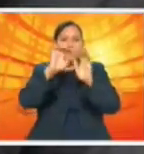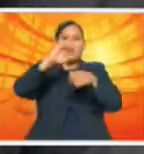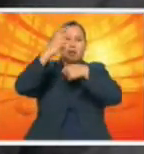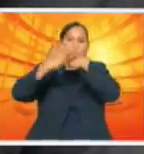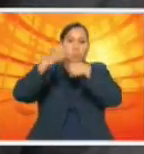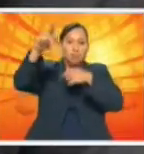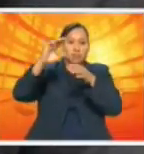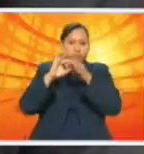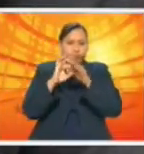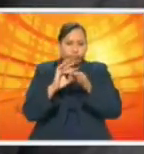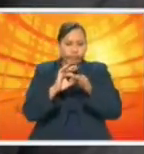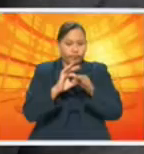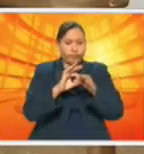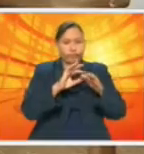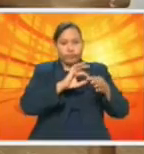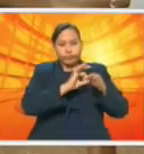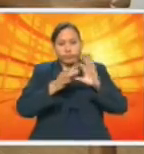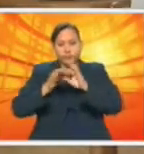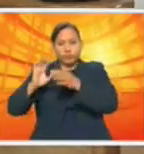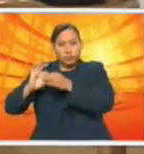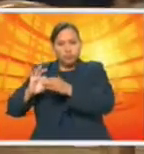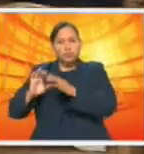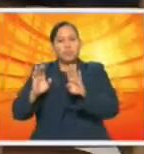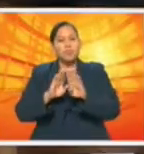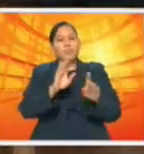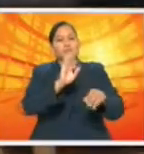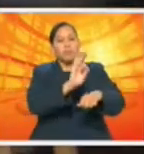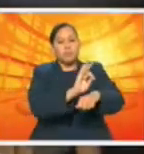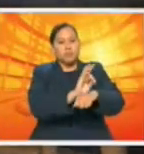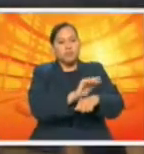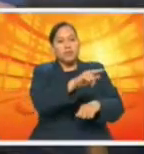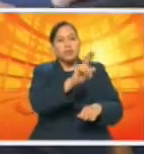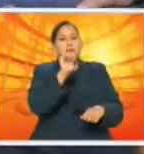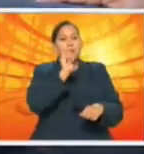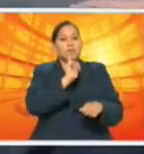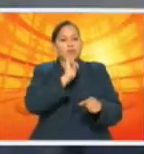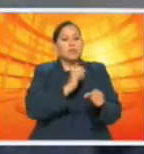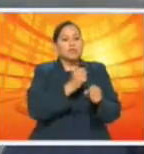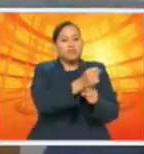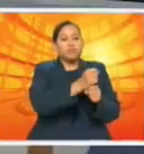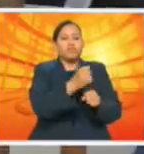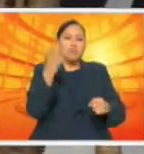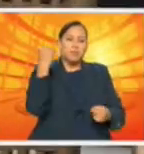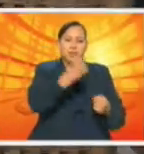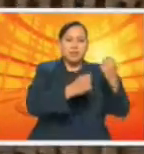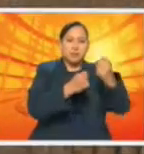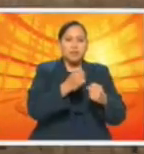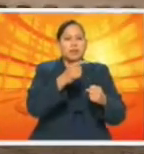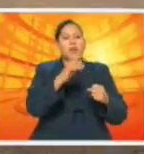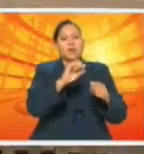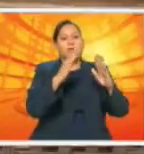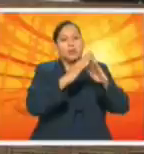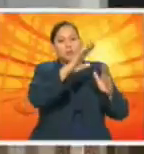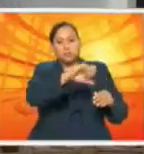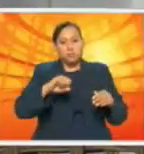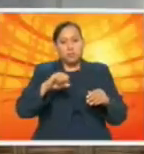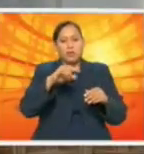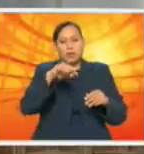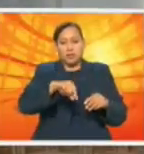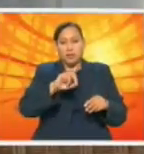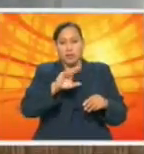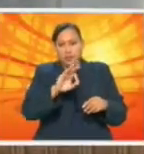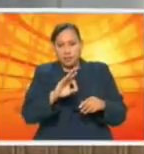aliada promoviendo, por ejemplo, refugios para mujeres que sufren abuso físico patrimonial en la Ciudad de México, en